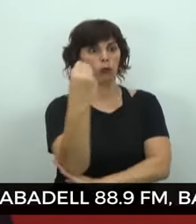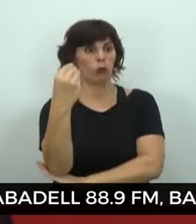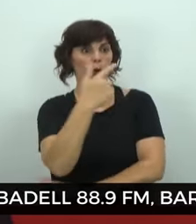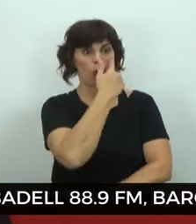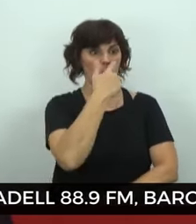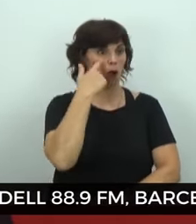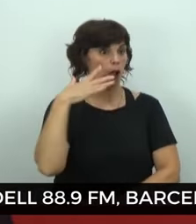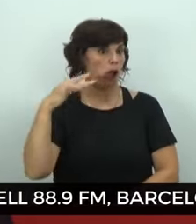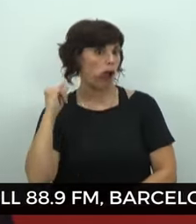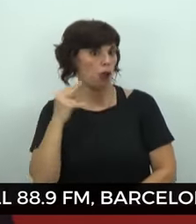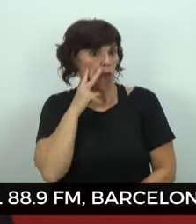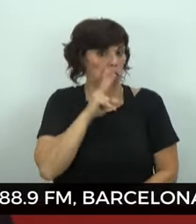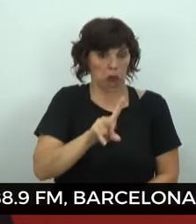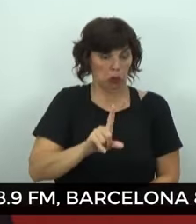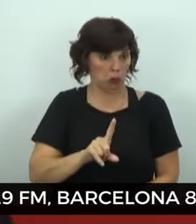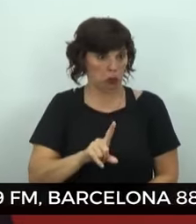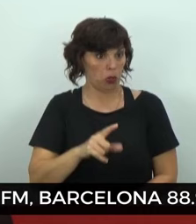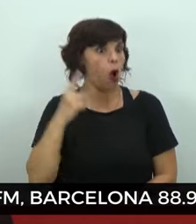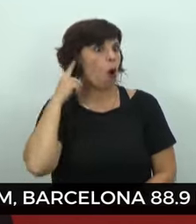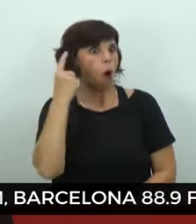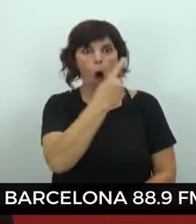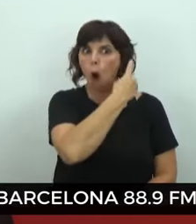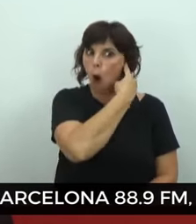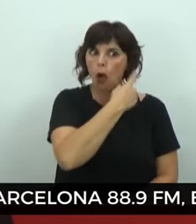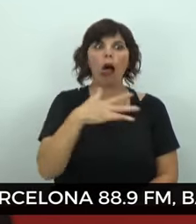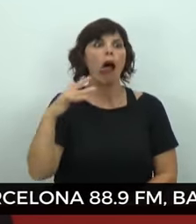oyen, pies y no andan,